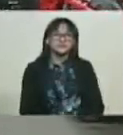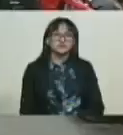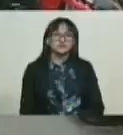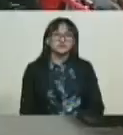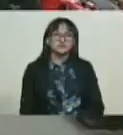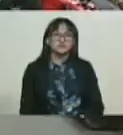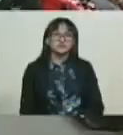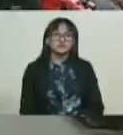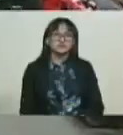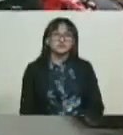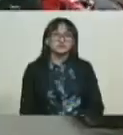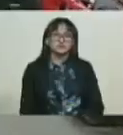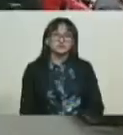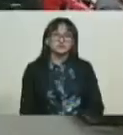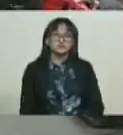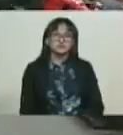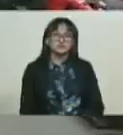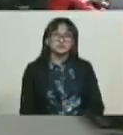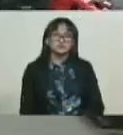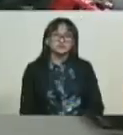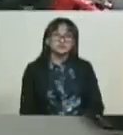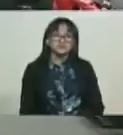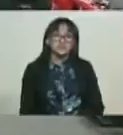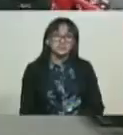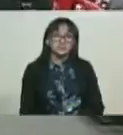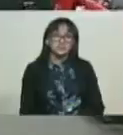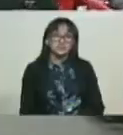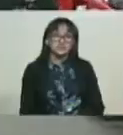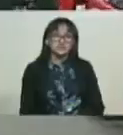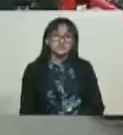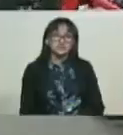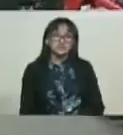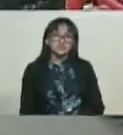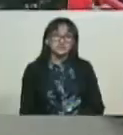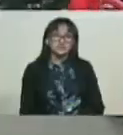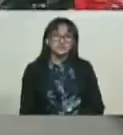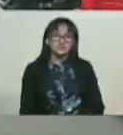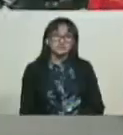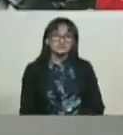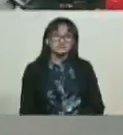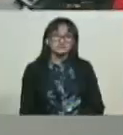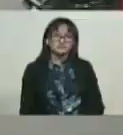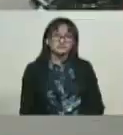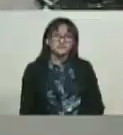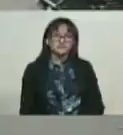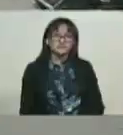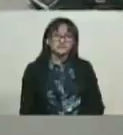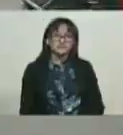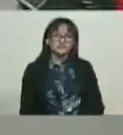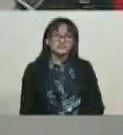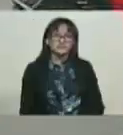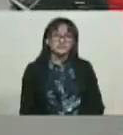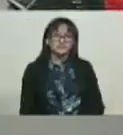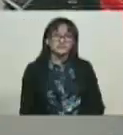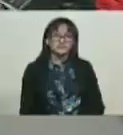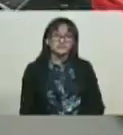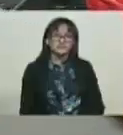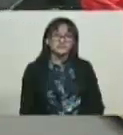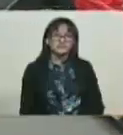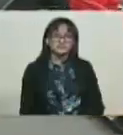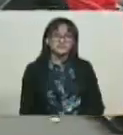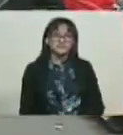tú y solamente tú y tú y tú me importas